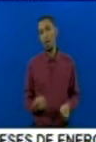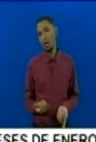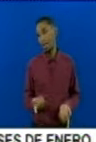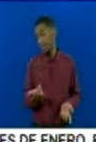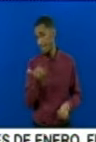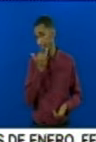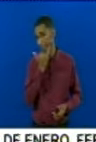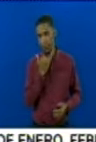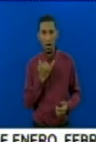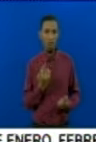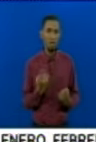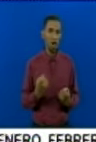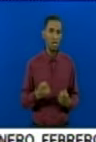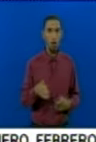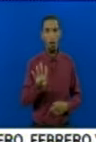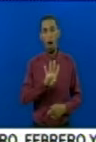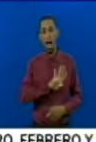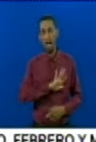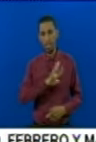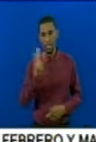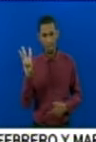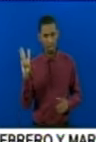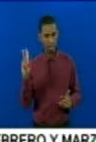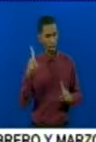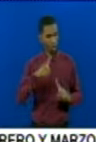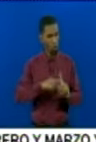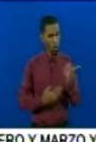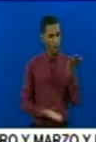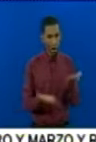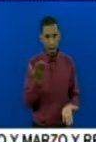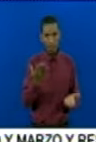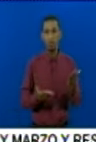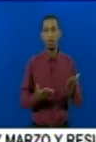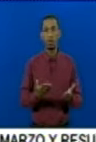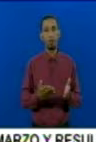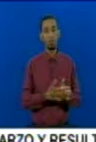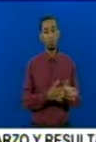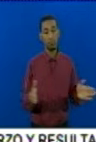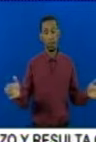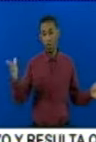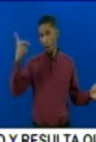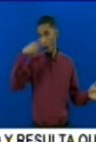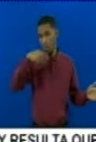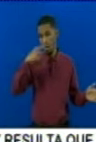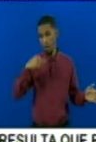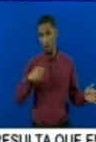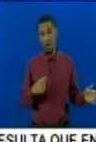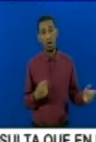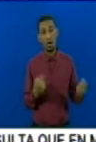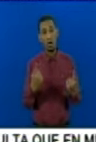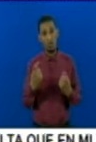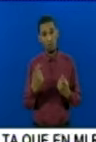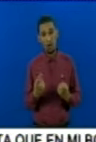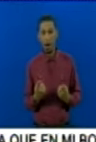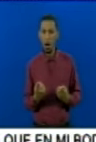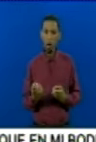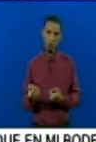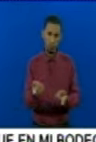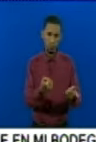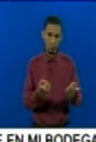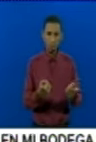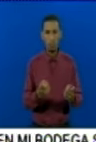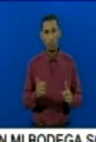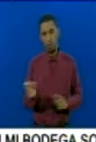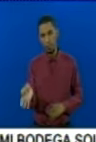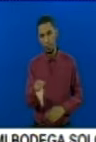que todavía nos faltan 43 toneladas de compota para completar abril en Santiago y unas 2 toneladas de compota para completar